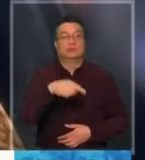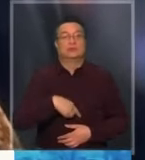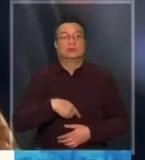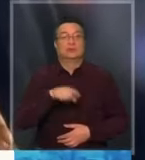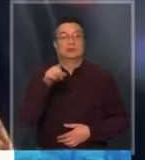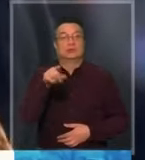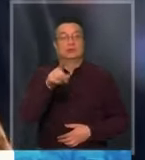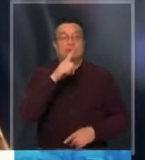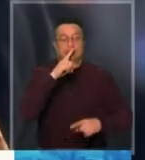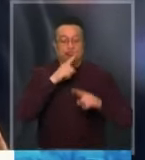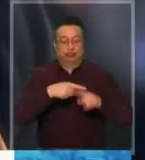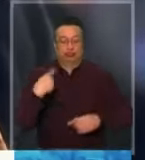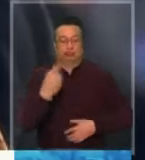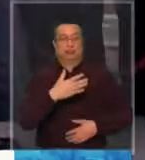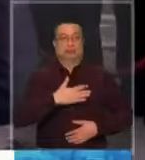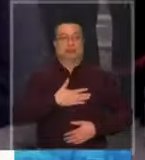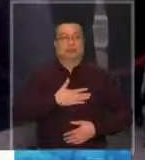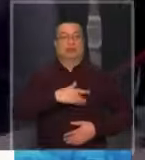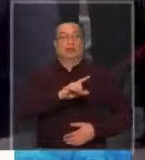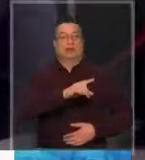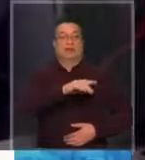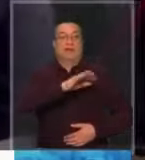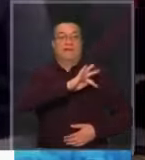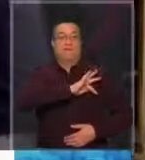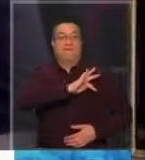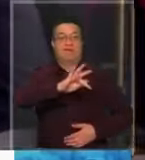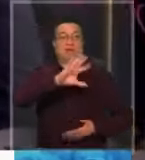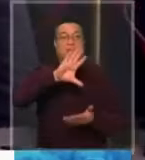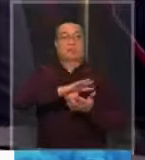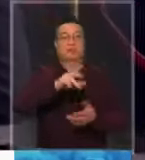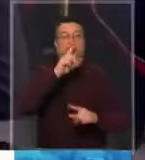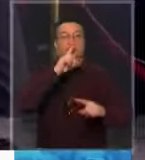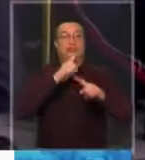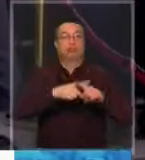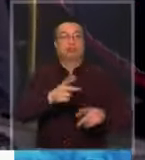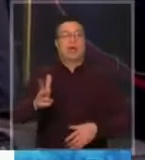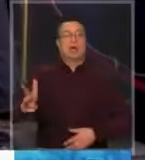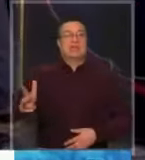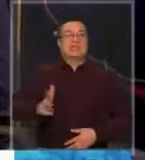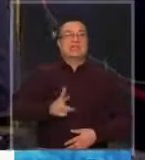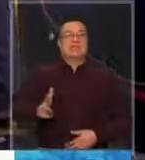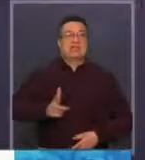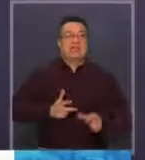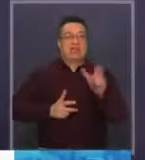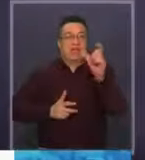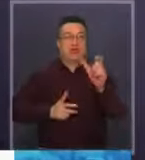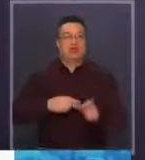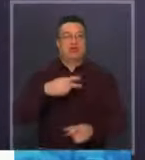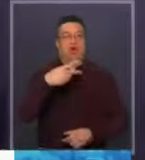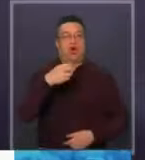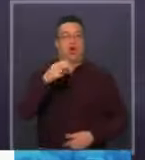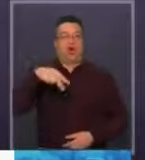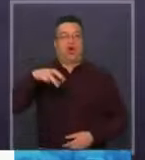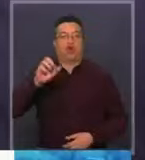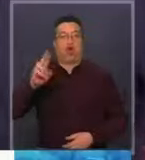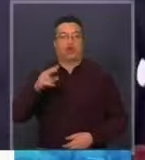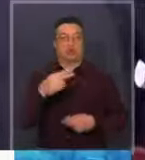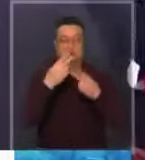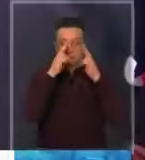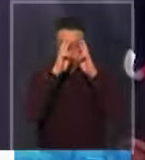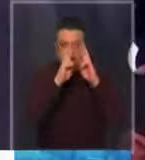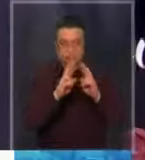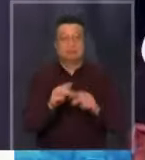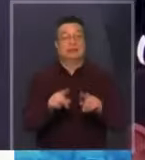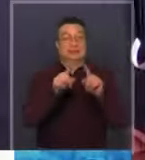au nom de la République française, nous vous faisons chevalier de la Légion d'honneur. Richard y otros